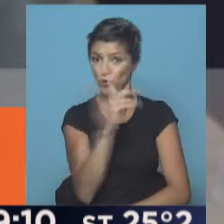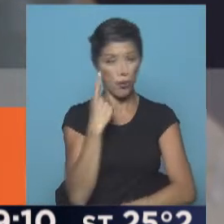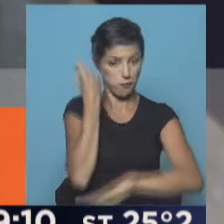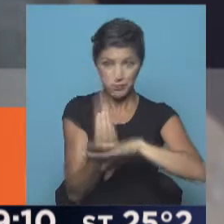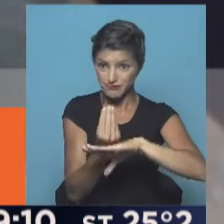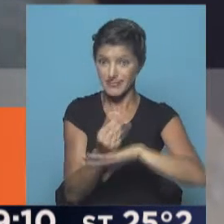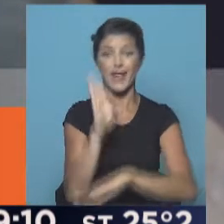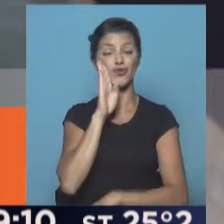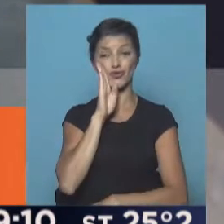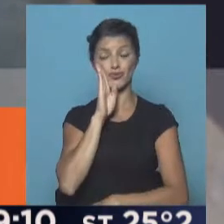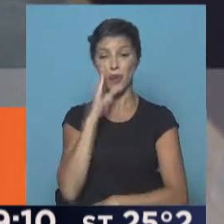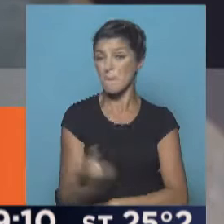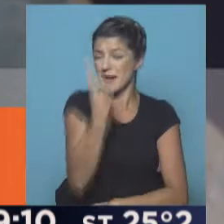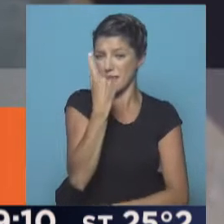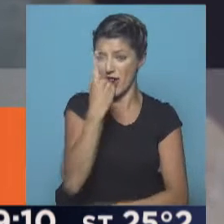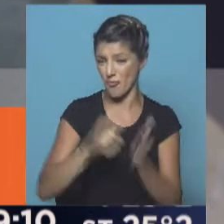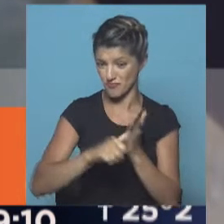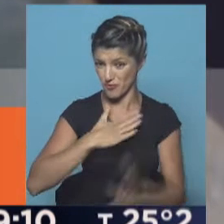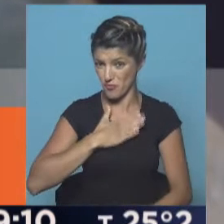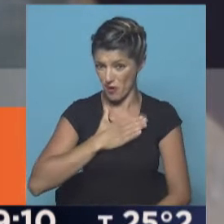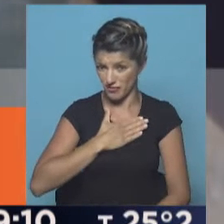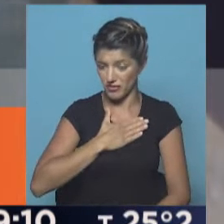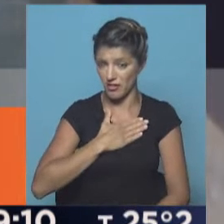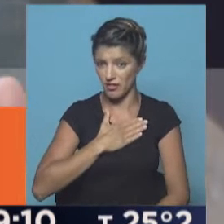nada. Somos patriotas primero que nada.